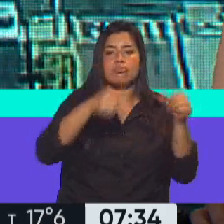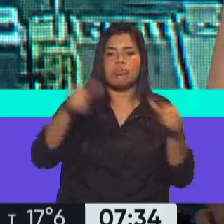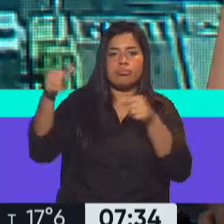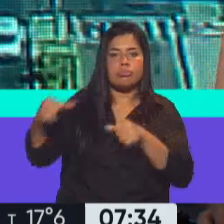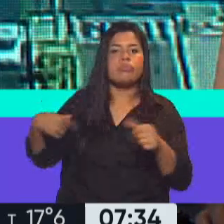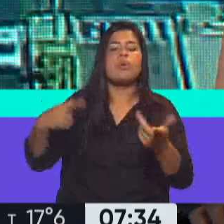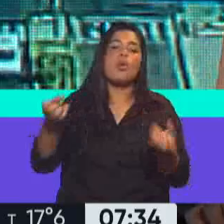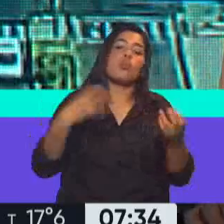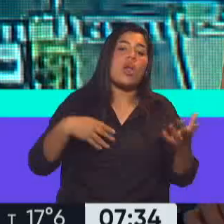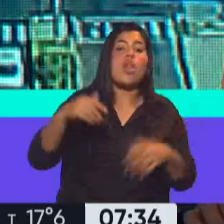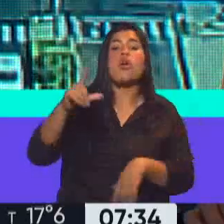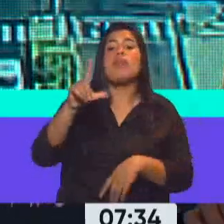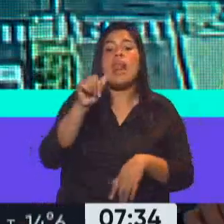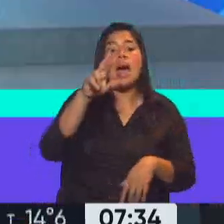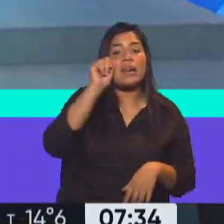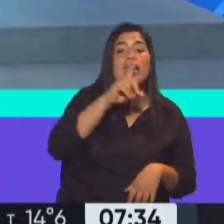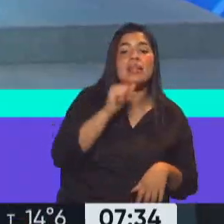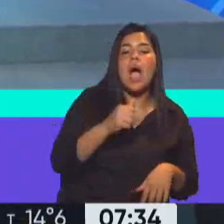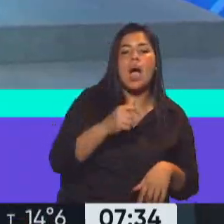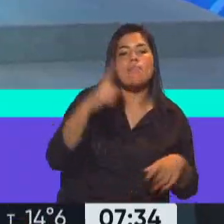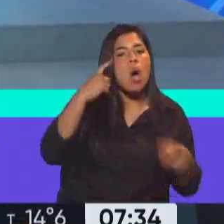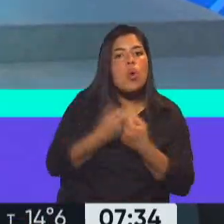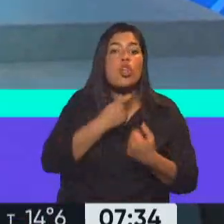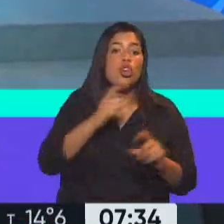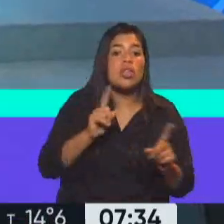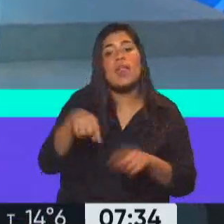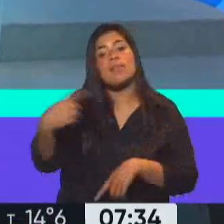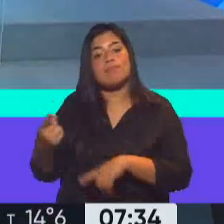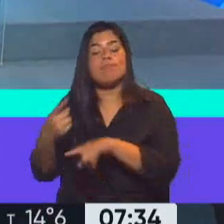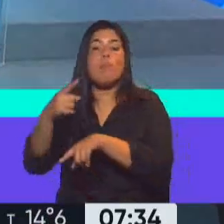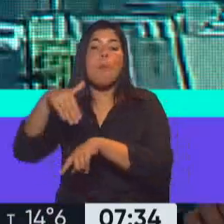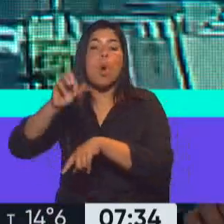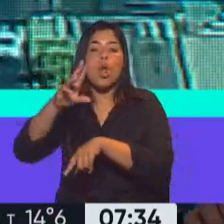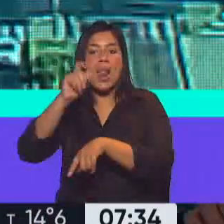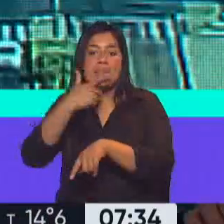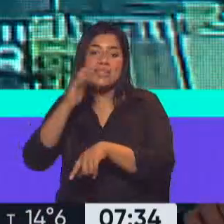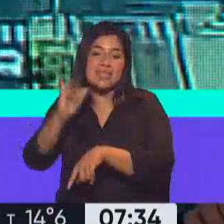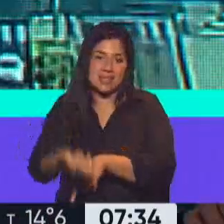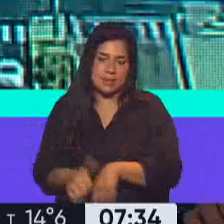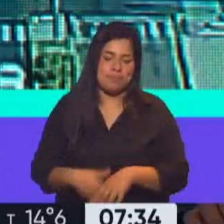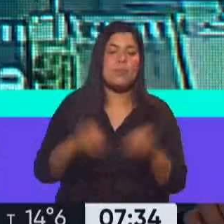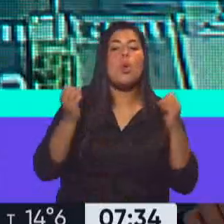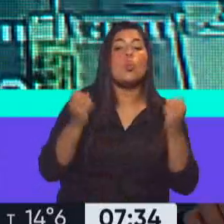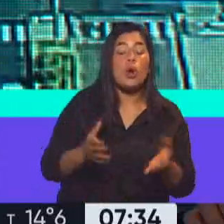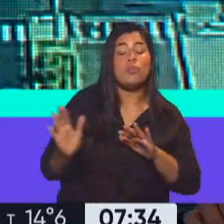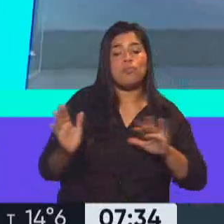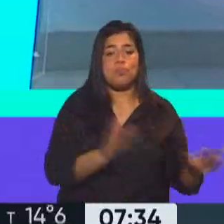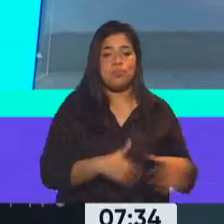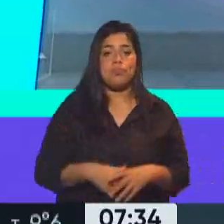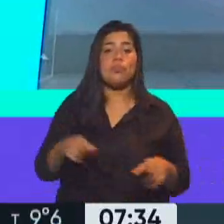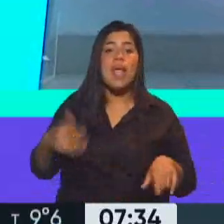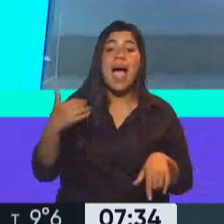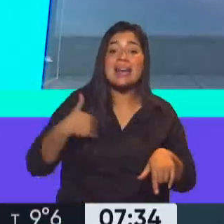ver, Argentina sigue con el mismo presupuesto del año pasado. Así es, pero sí. En un país altamente inflacionario,